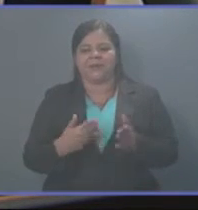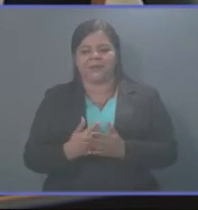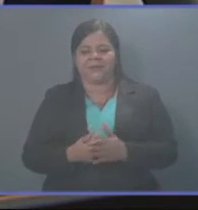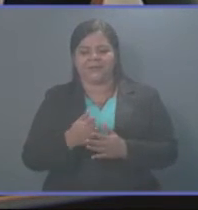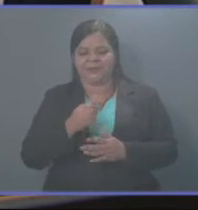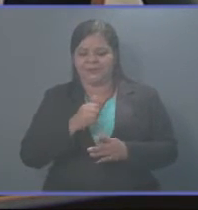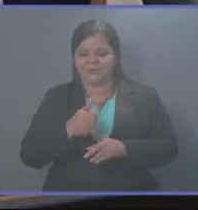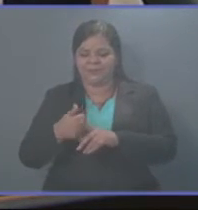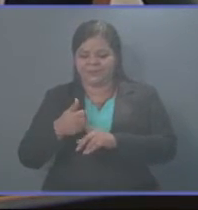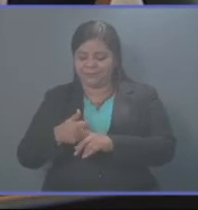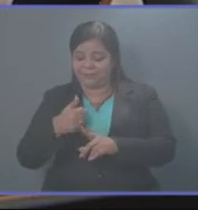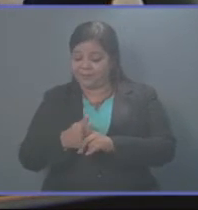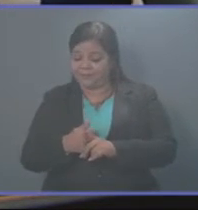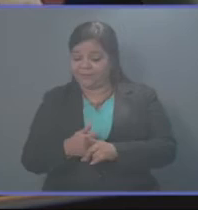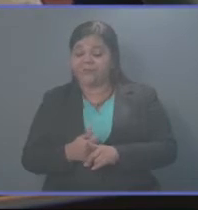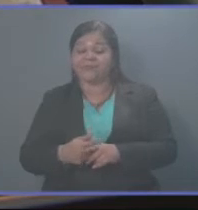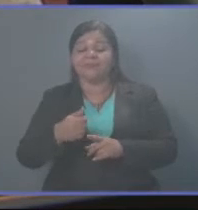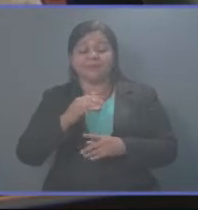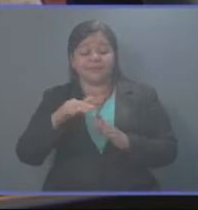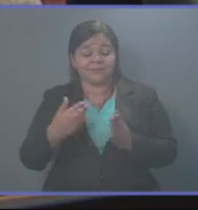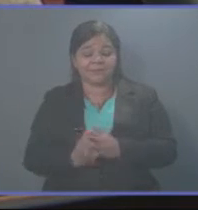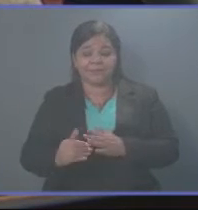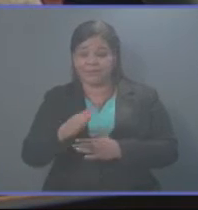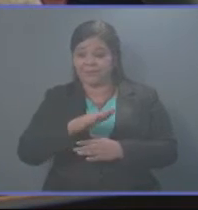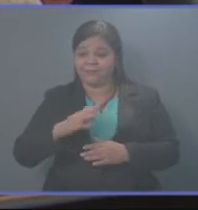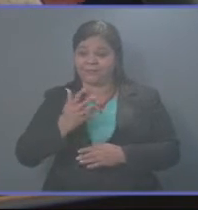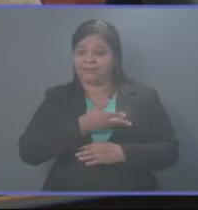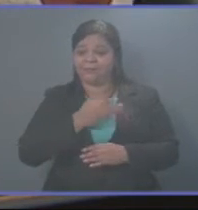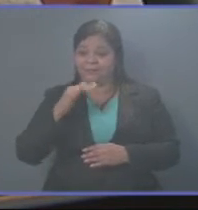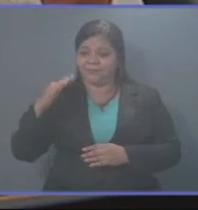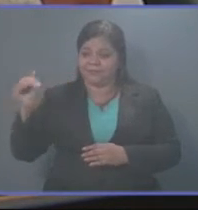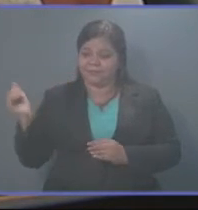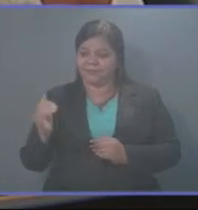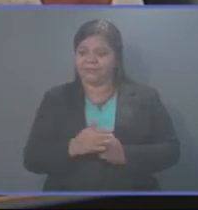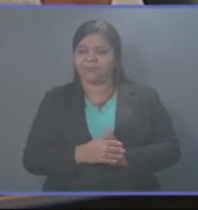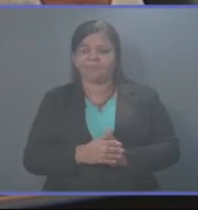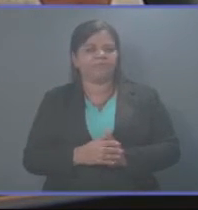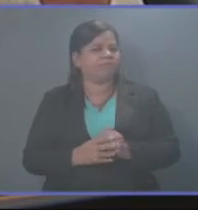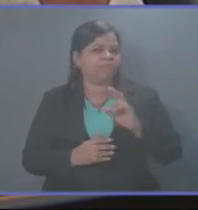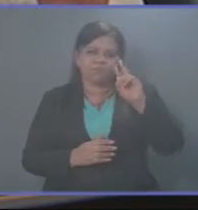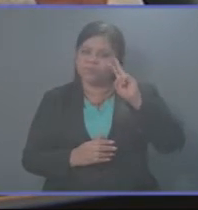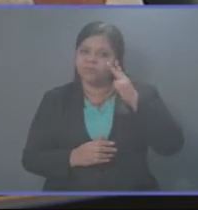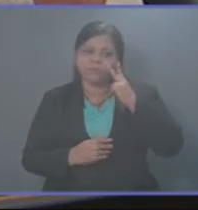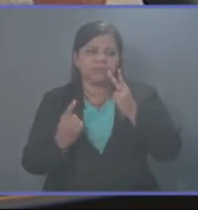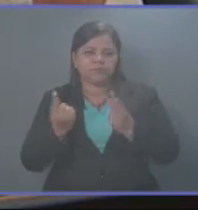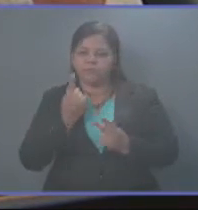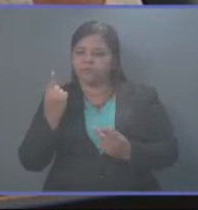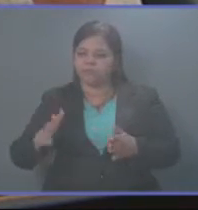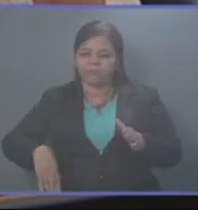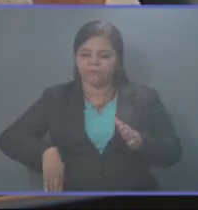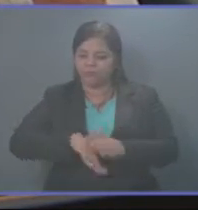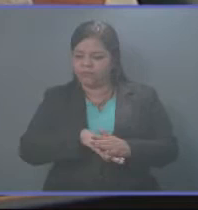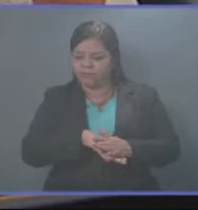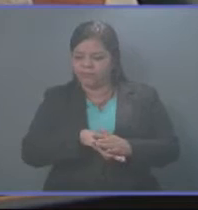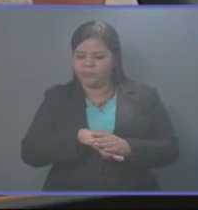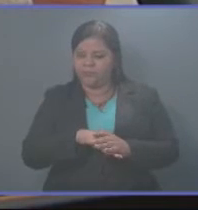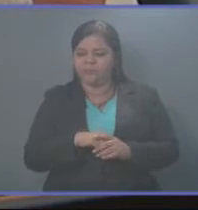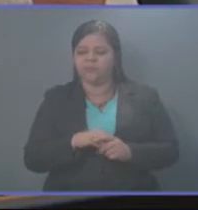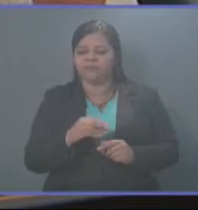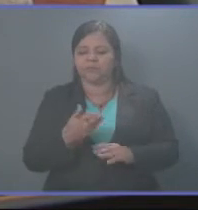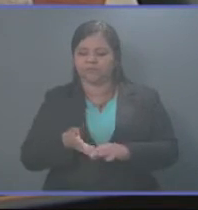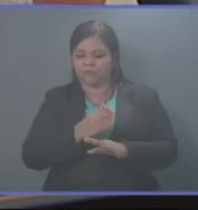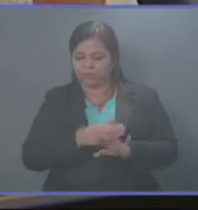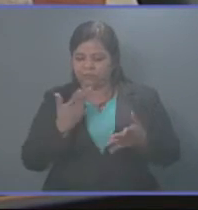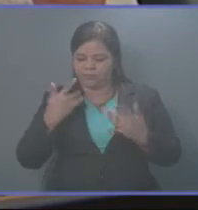de las ramas deportivas que tenemos en el país. Y no nos referimos solo al fútbol, como estamos acostumbrados a